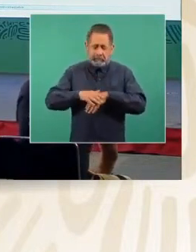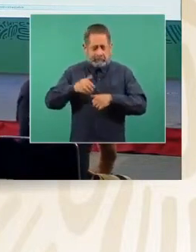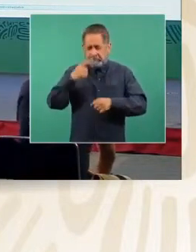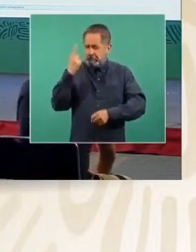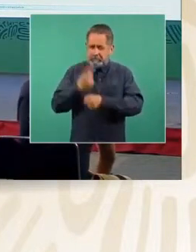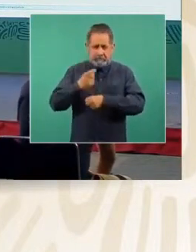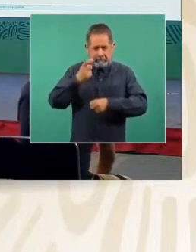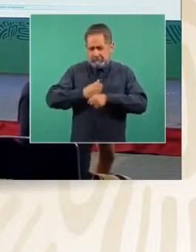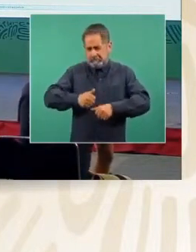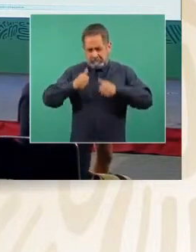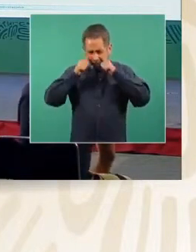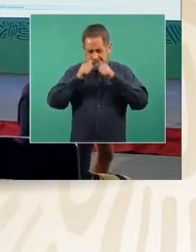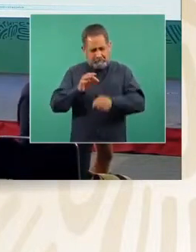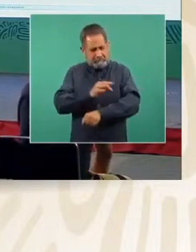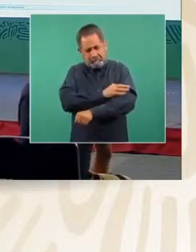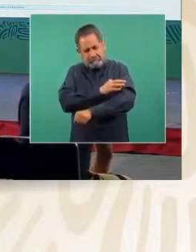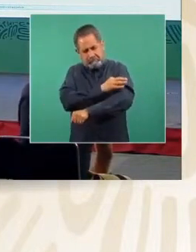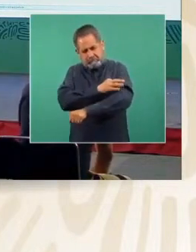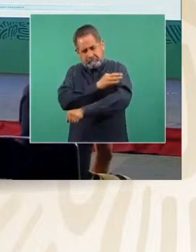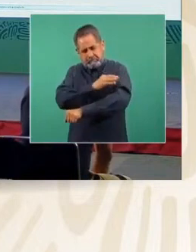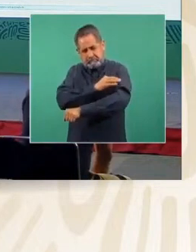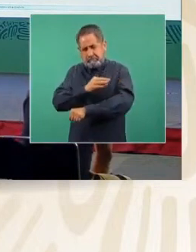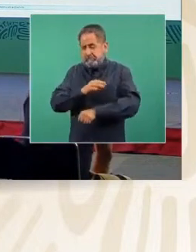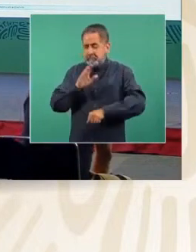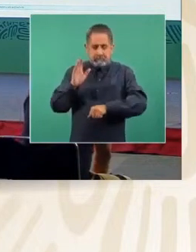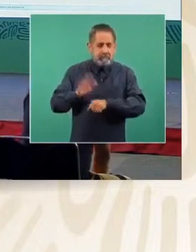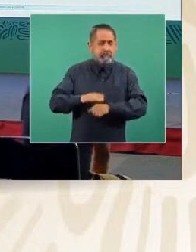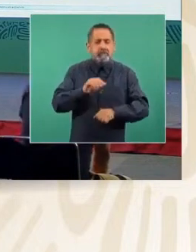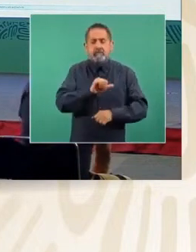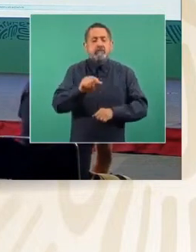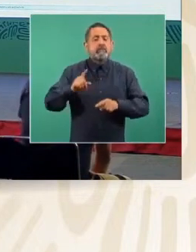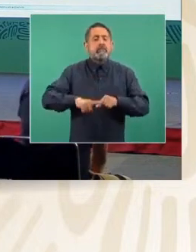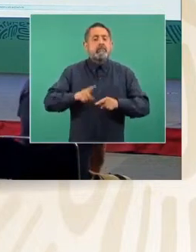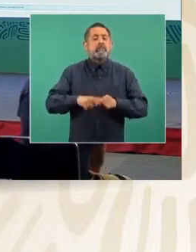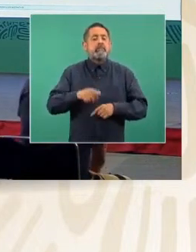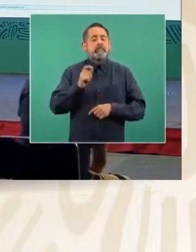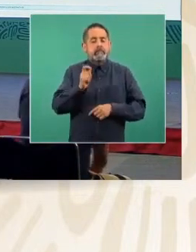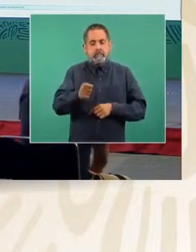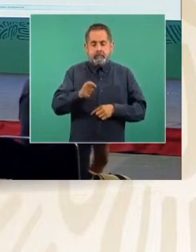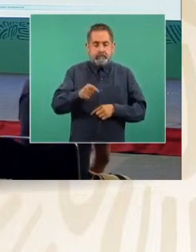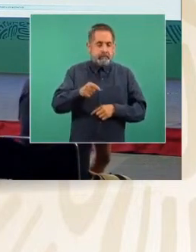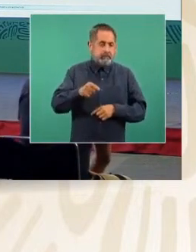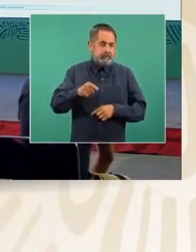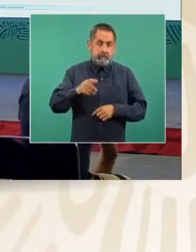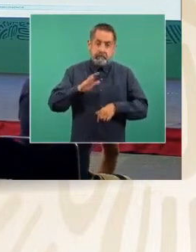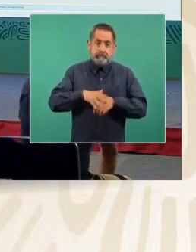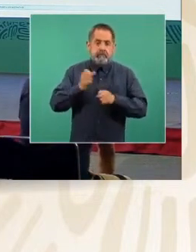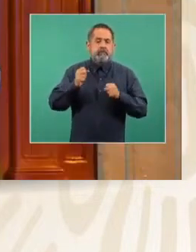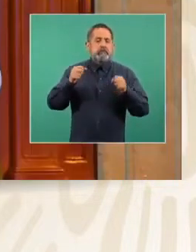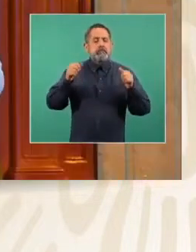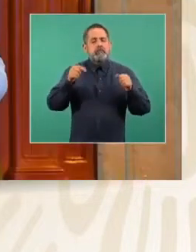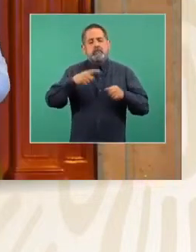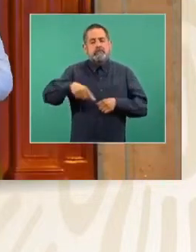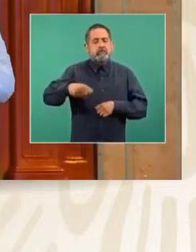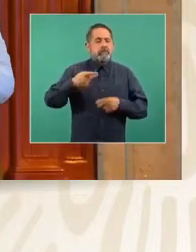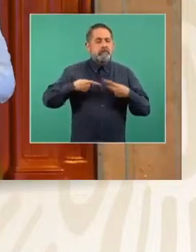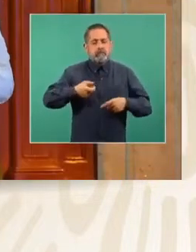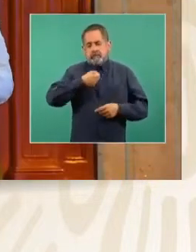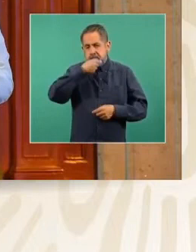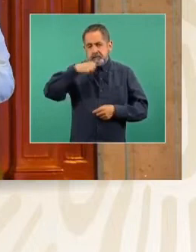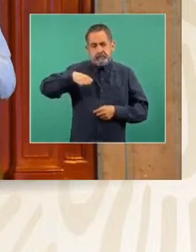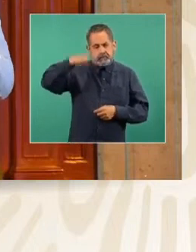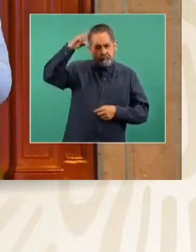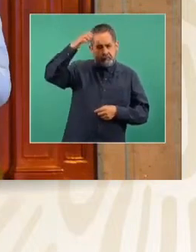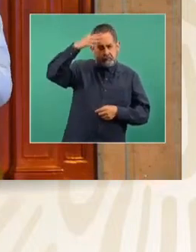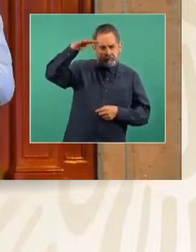y el que en este momento está abordando la Estrategia Nacional de Vacunación con mucha mayor intensidad, es precisamente el de las personas